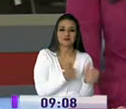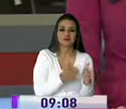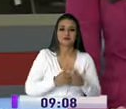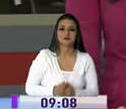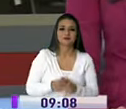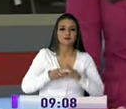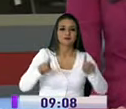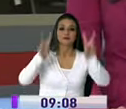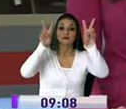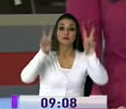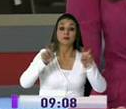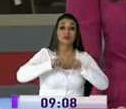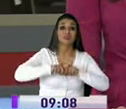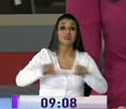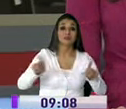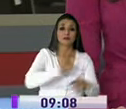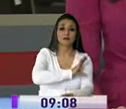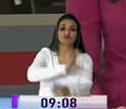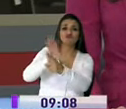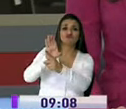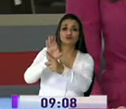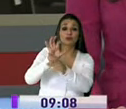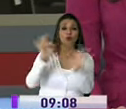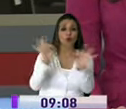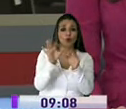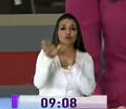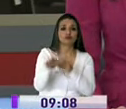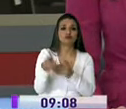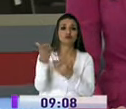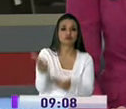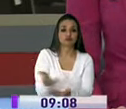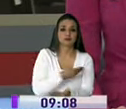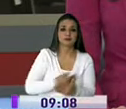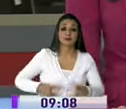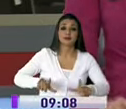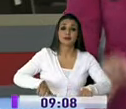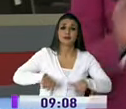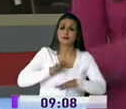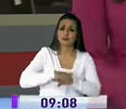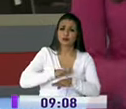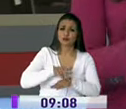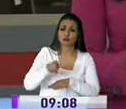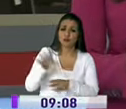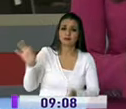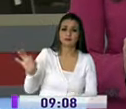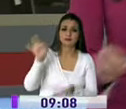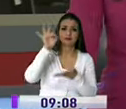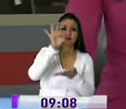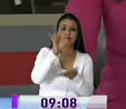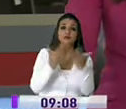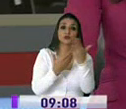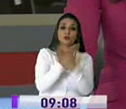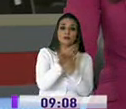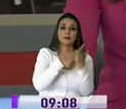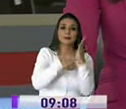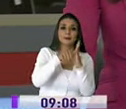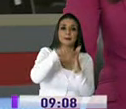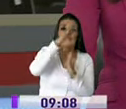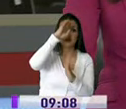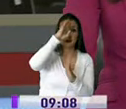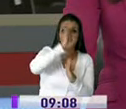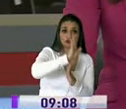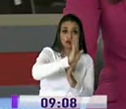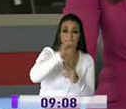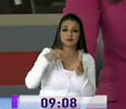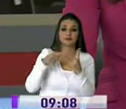temas que surgen varias críticas a favor y en contra del presidente de la República, Lenín Moreno, por la designación de Mauro Toscani como